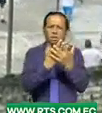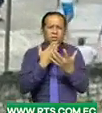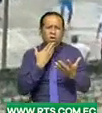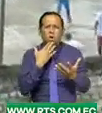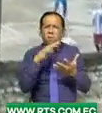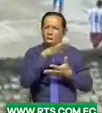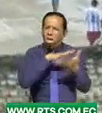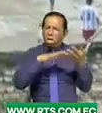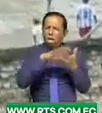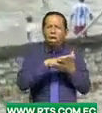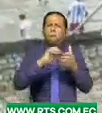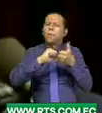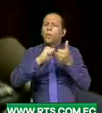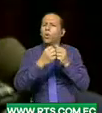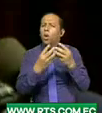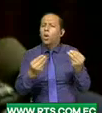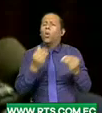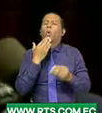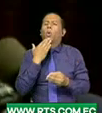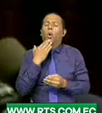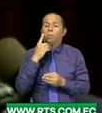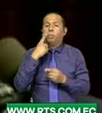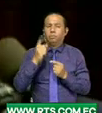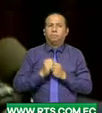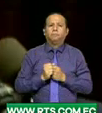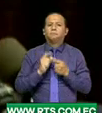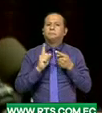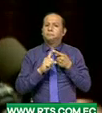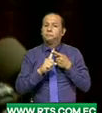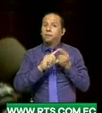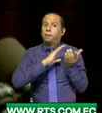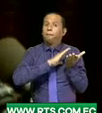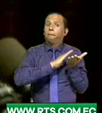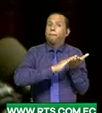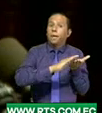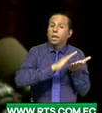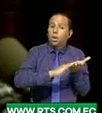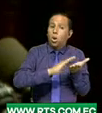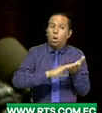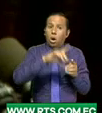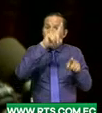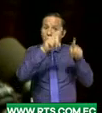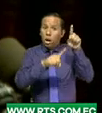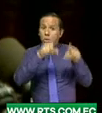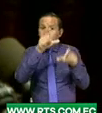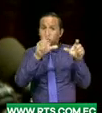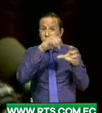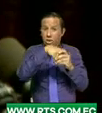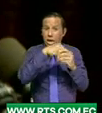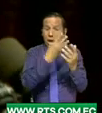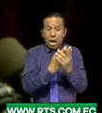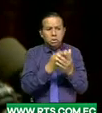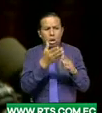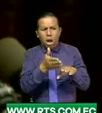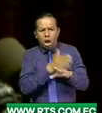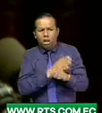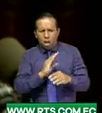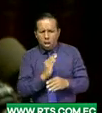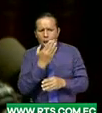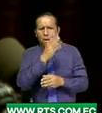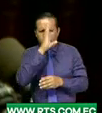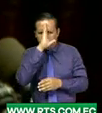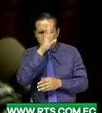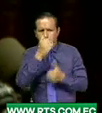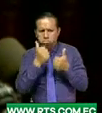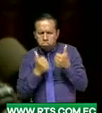la siguiente manera. Con indultos, solo para quienes demuestren buena conducta en caso de